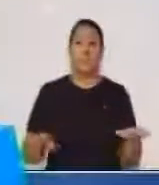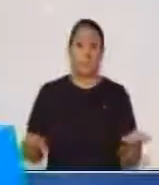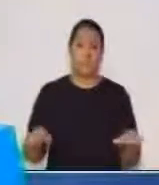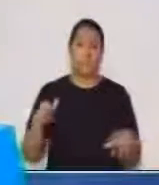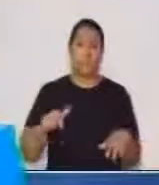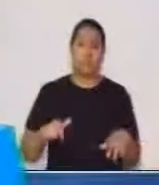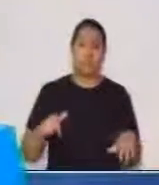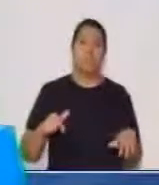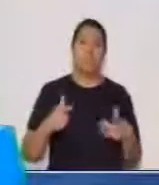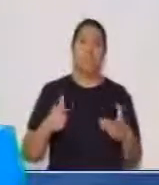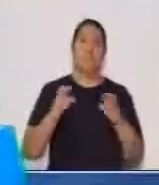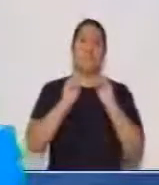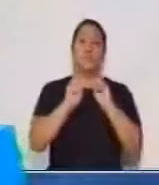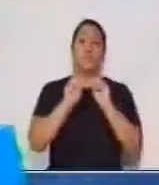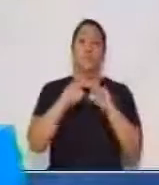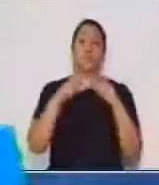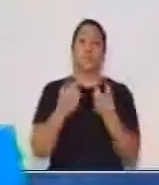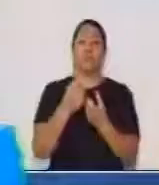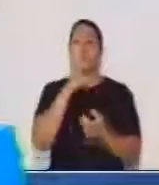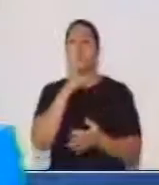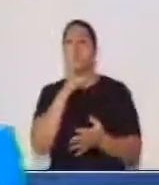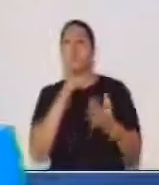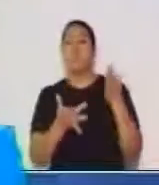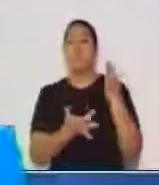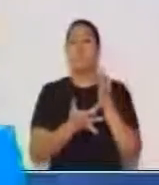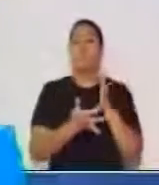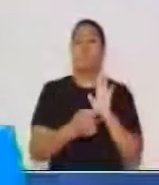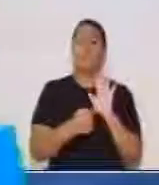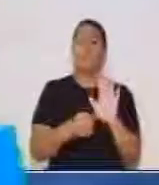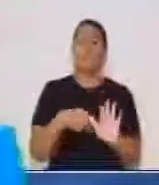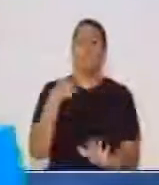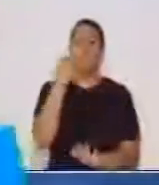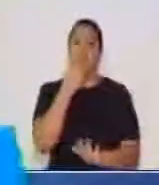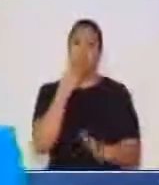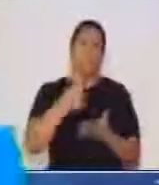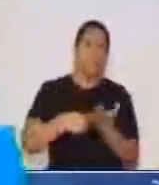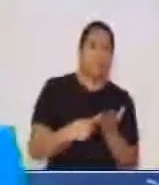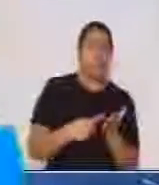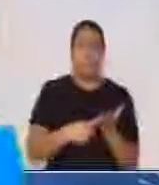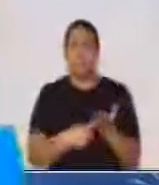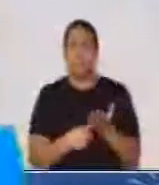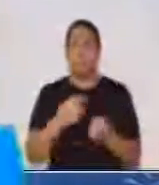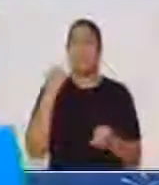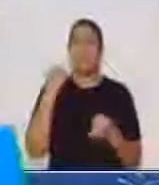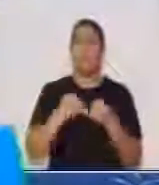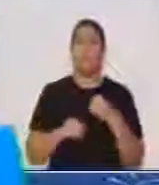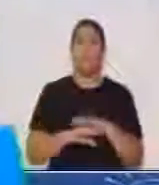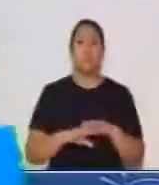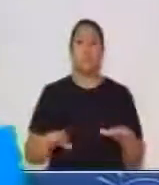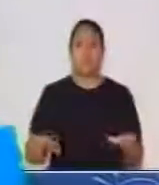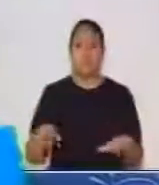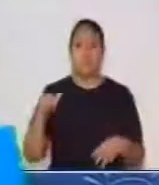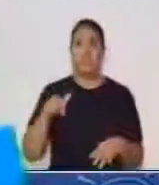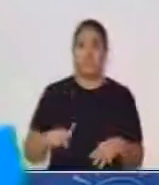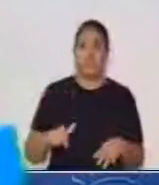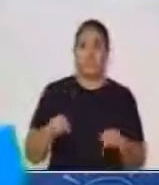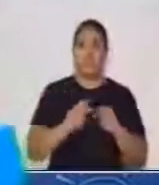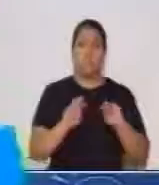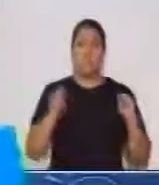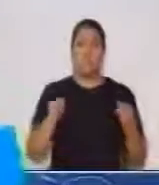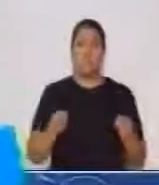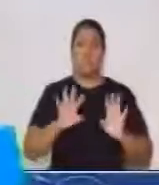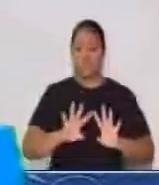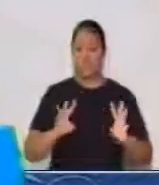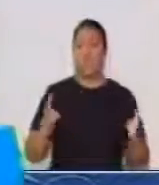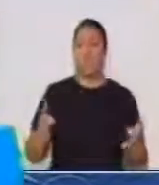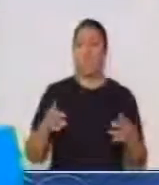donde hablamos sobre las técnicas de exposición oral y culminamos con los aspectos generales de la mesa redonda,